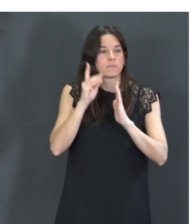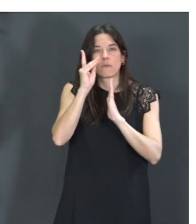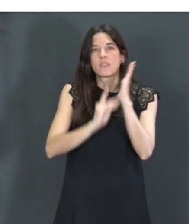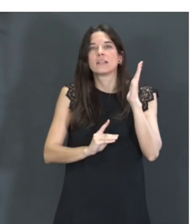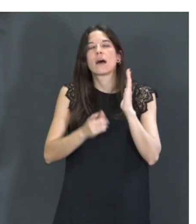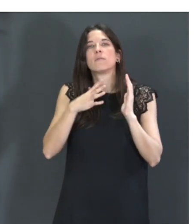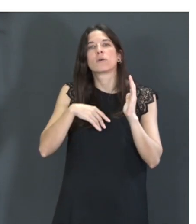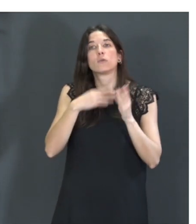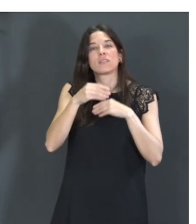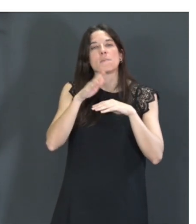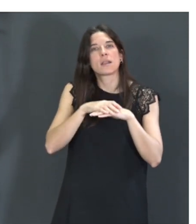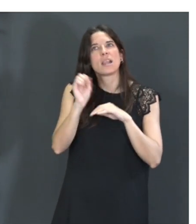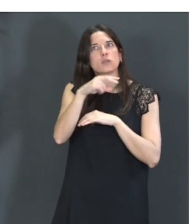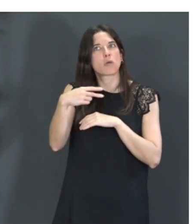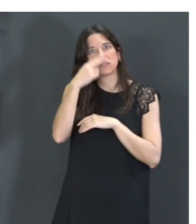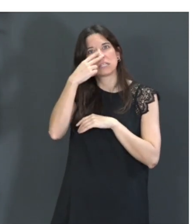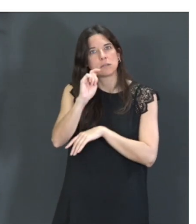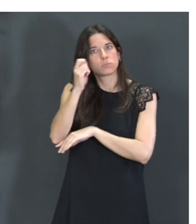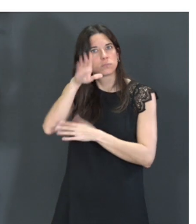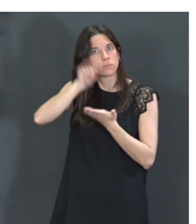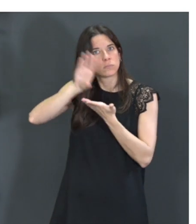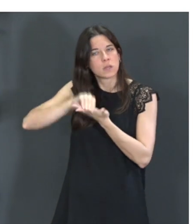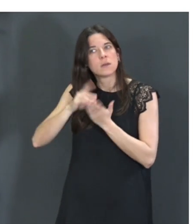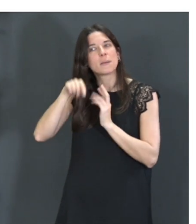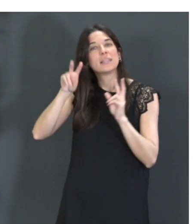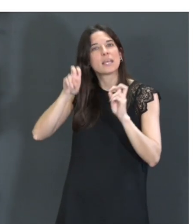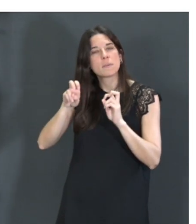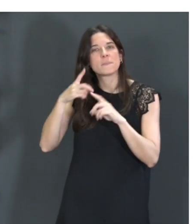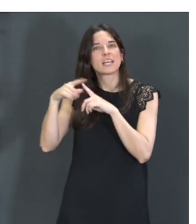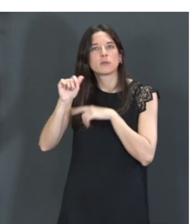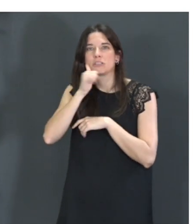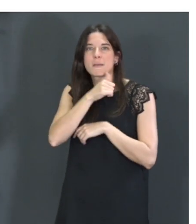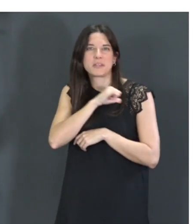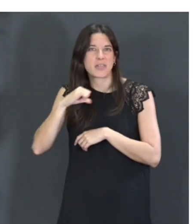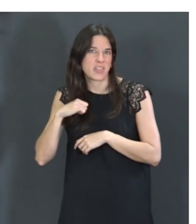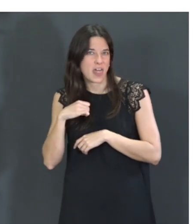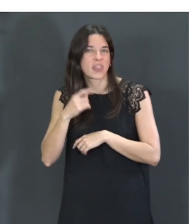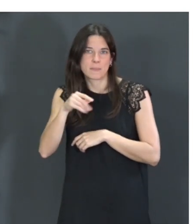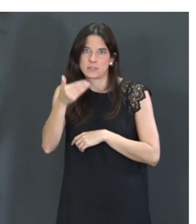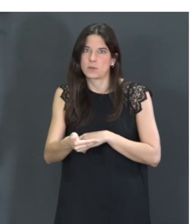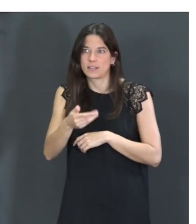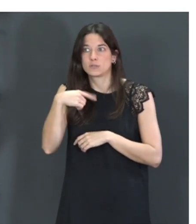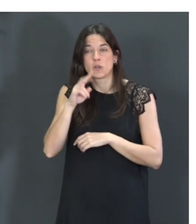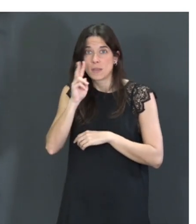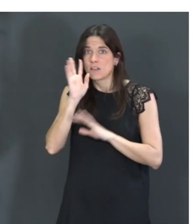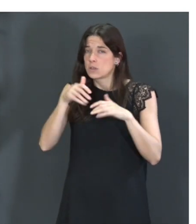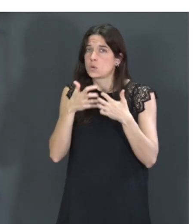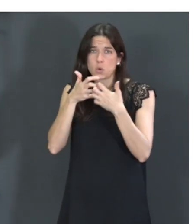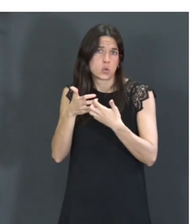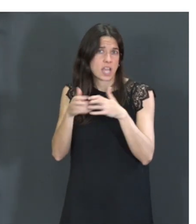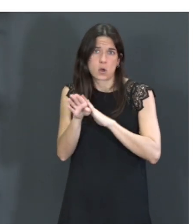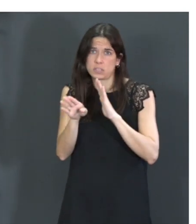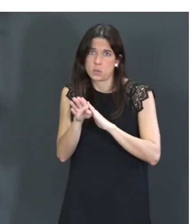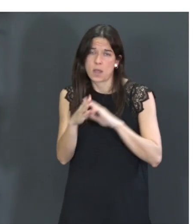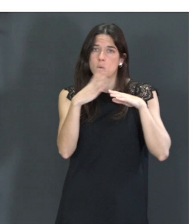interesantes, pero también tenemos que tener mucho cuidado con todos los aspectos de privacidad. Como estamos viendo, es una lucha continua entre los usuarios y las empresas,